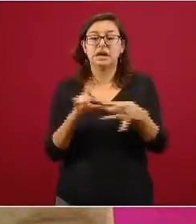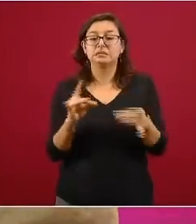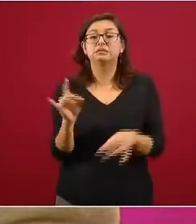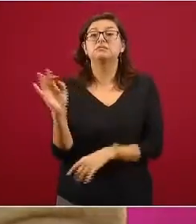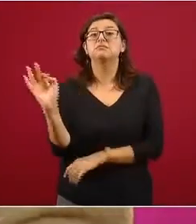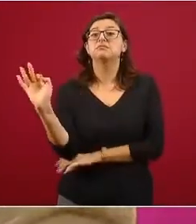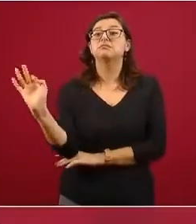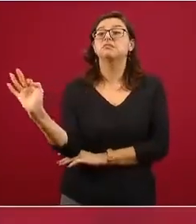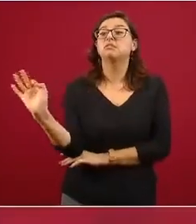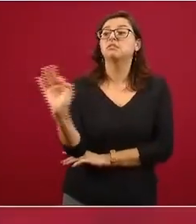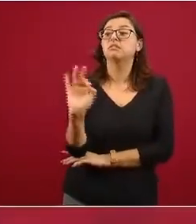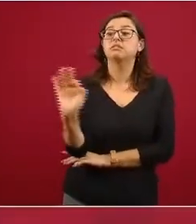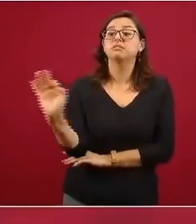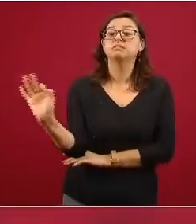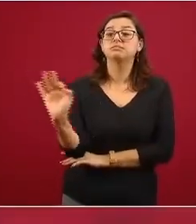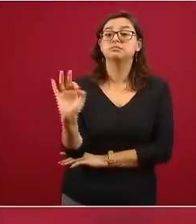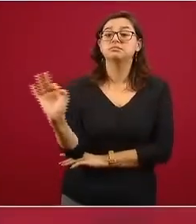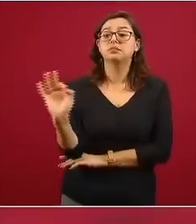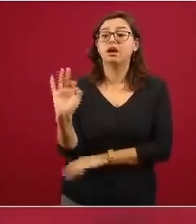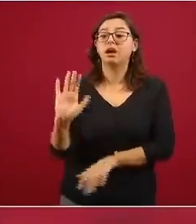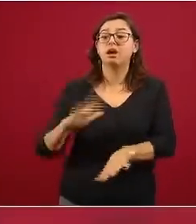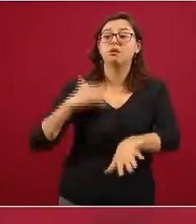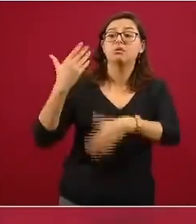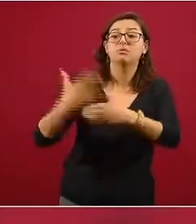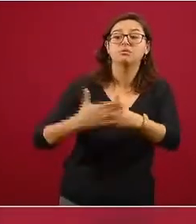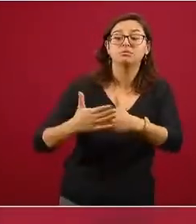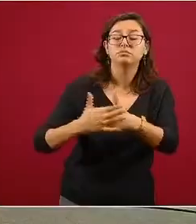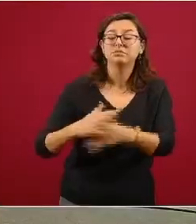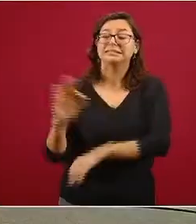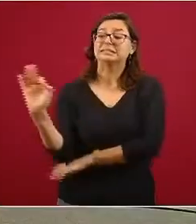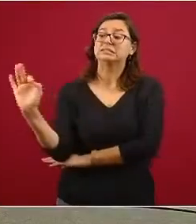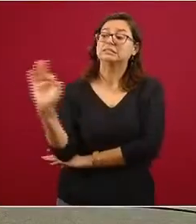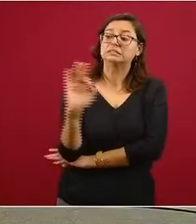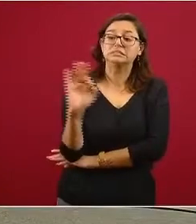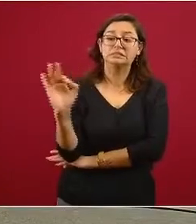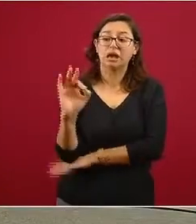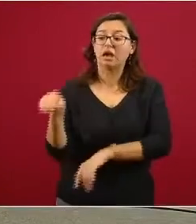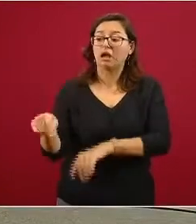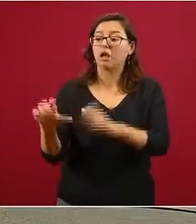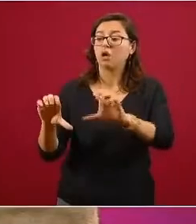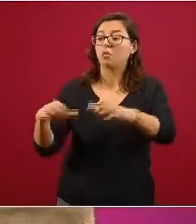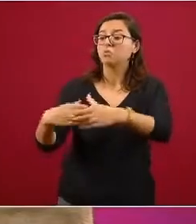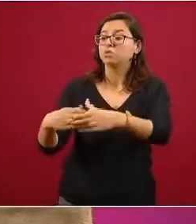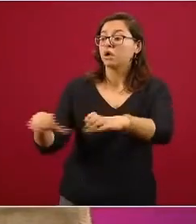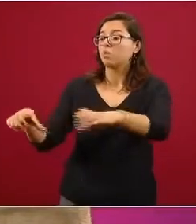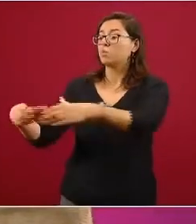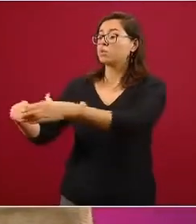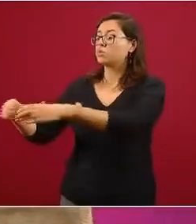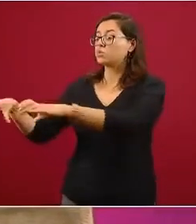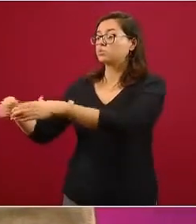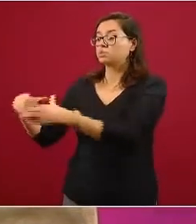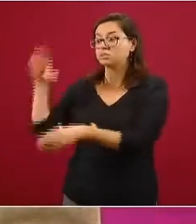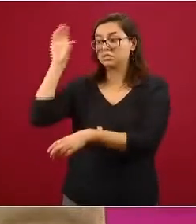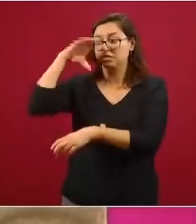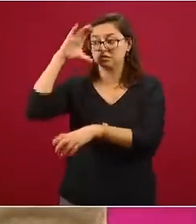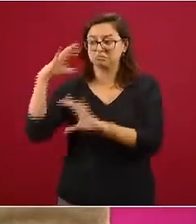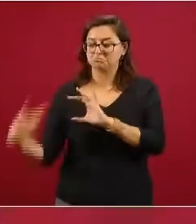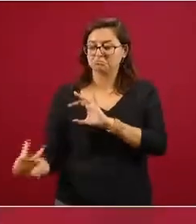escenarios y nosotros apelamos al conocimiento científico de varias comunidades, algunas directamente vinculadas con